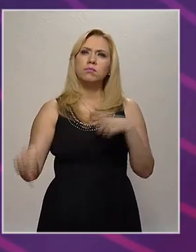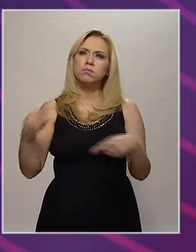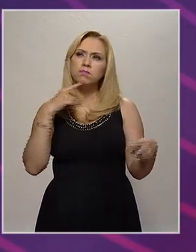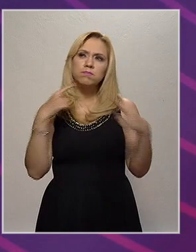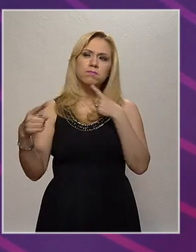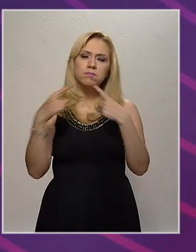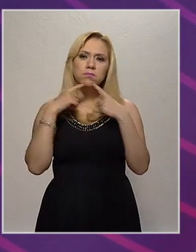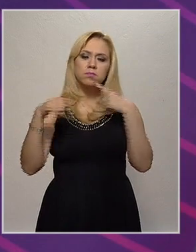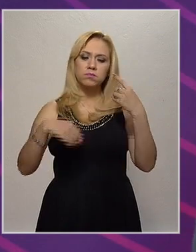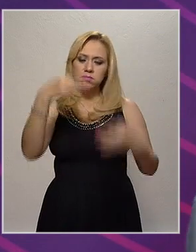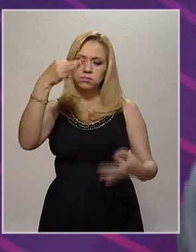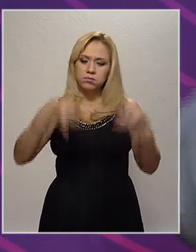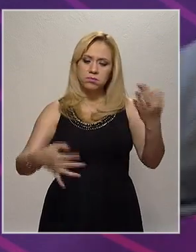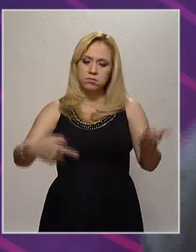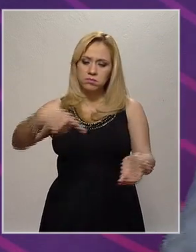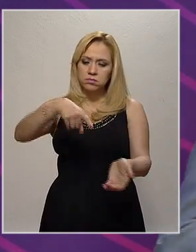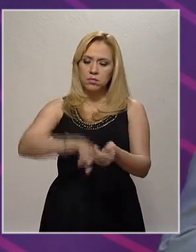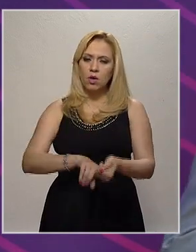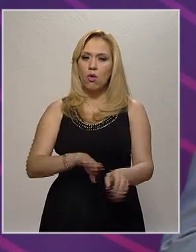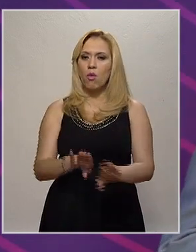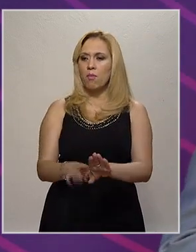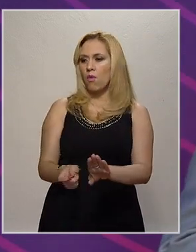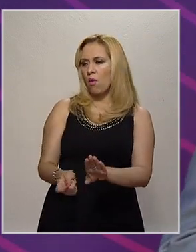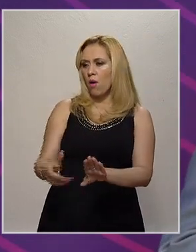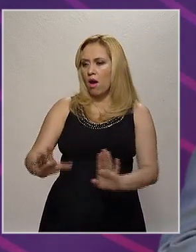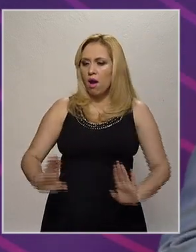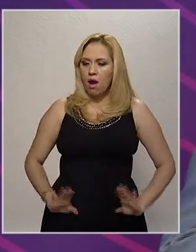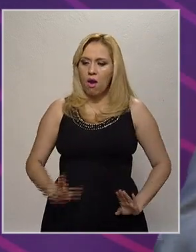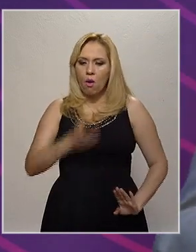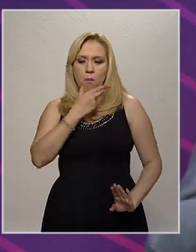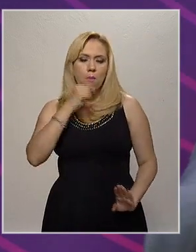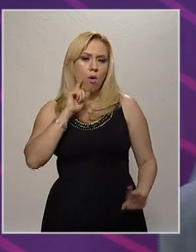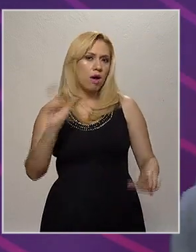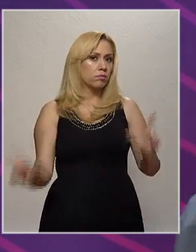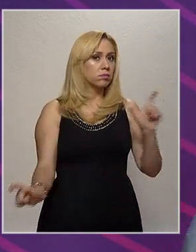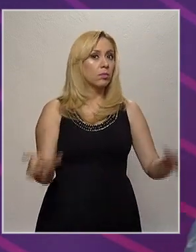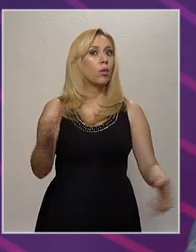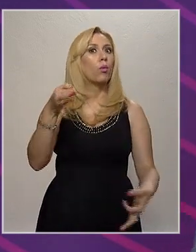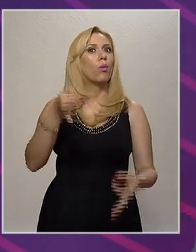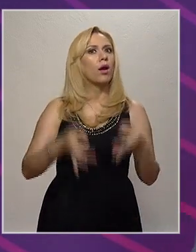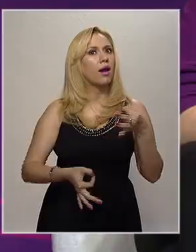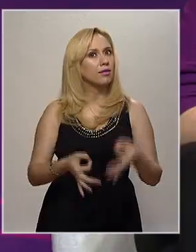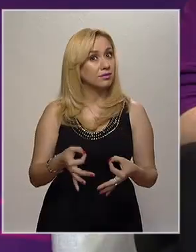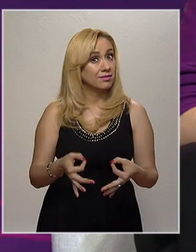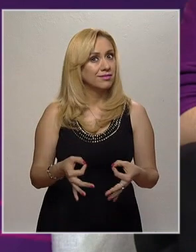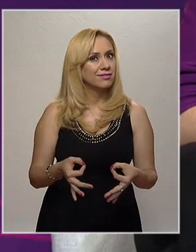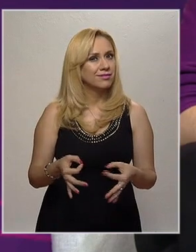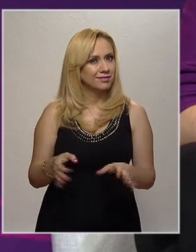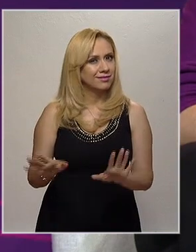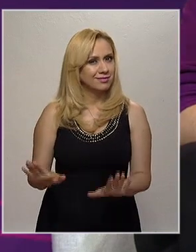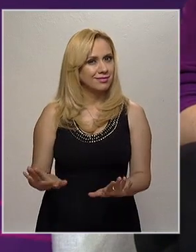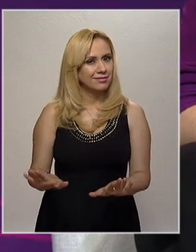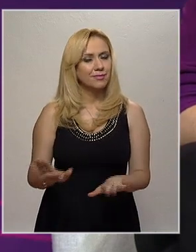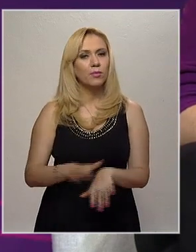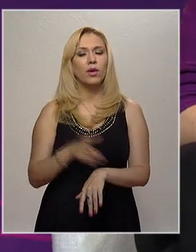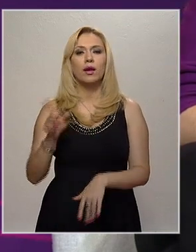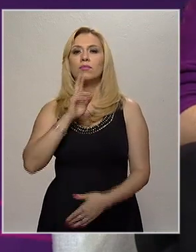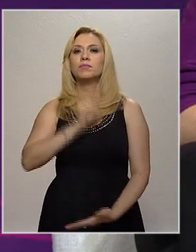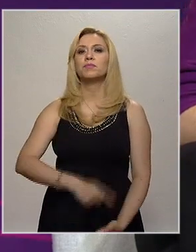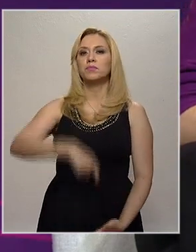nivel de Poder Judicial Federal se ha denominado el juzgar con perspectiva de género. Y en ese sentido diría, a ver, la tesis